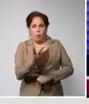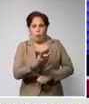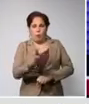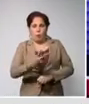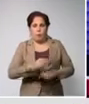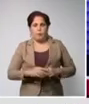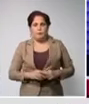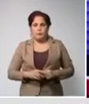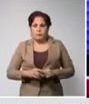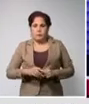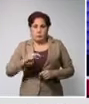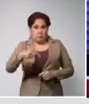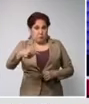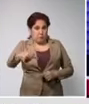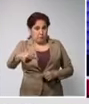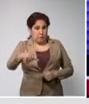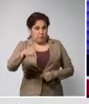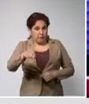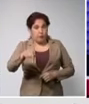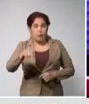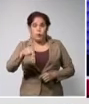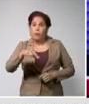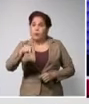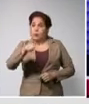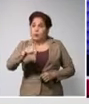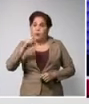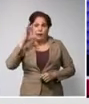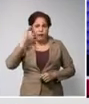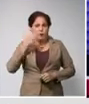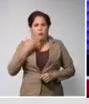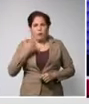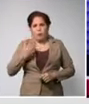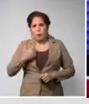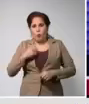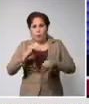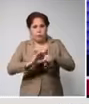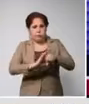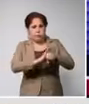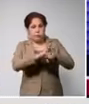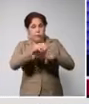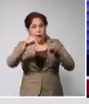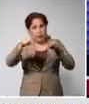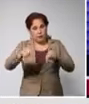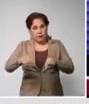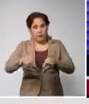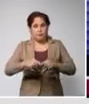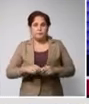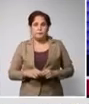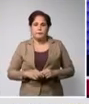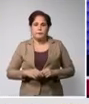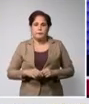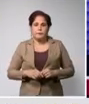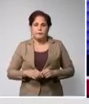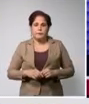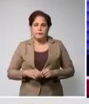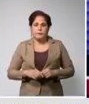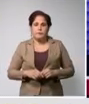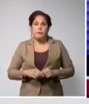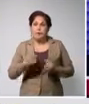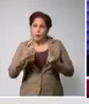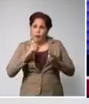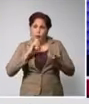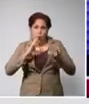días. Este es el comportamiento de la pandemia hasta el día de ayer, todavía muy